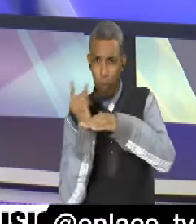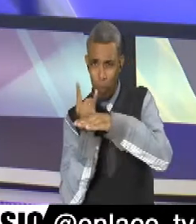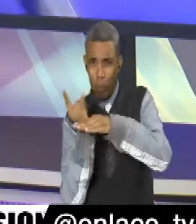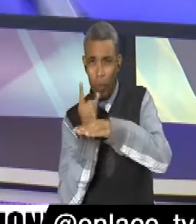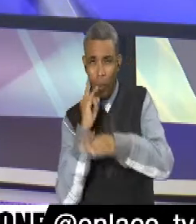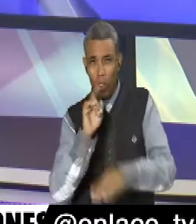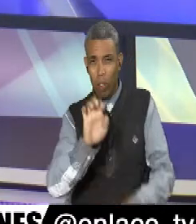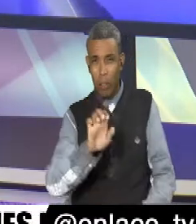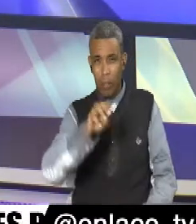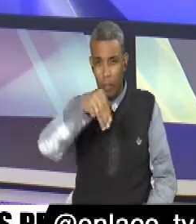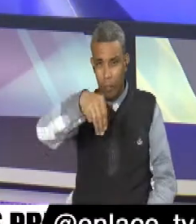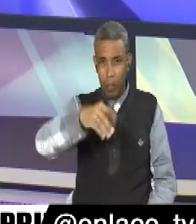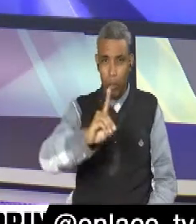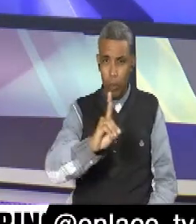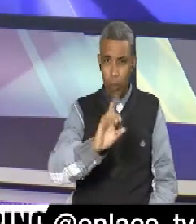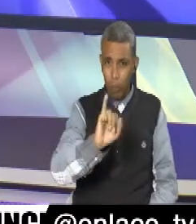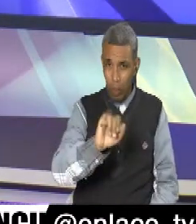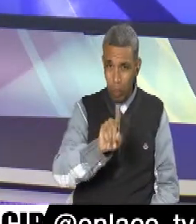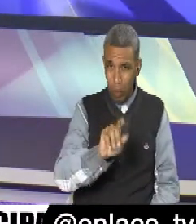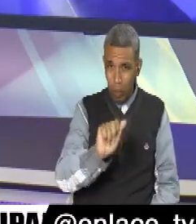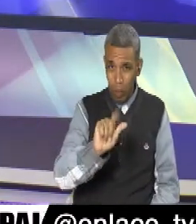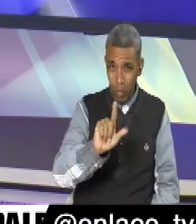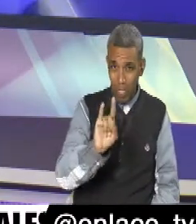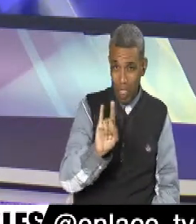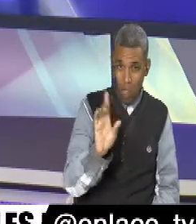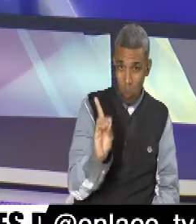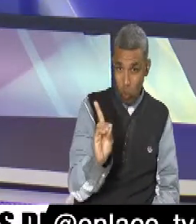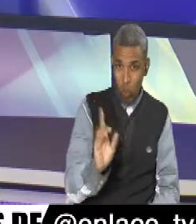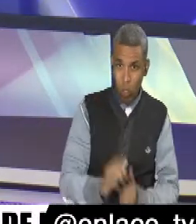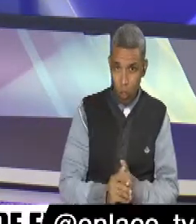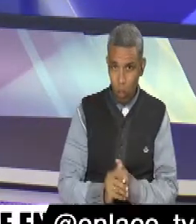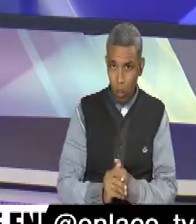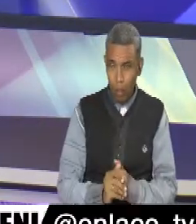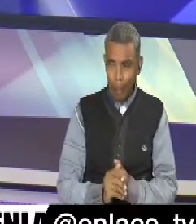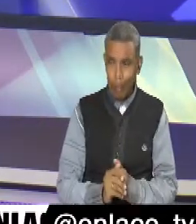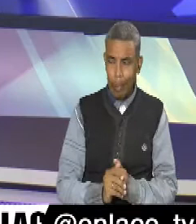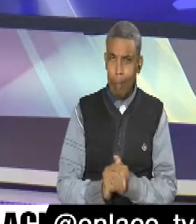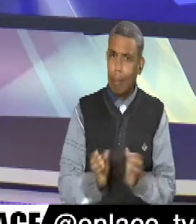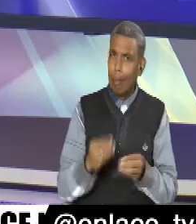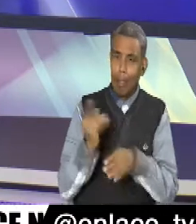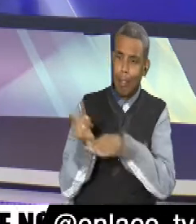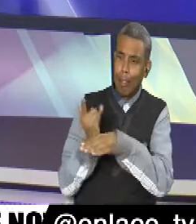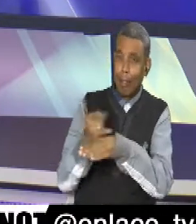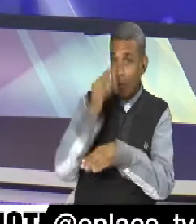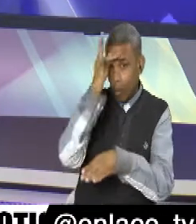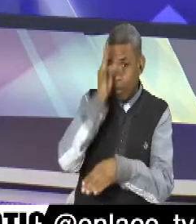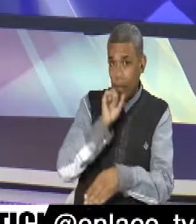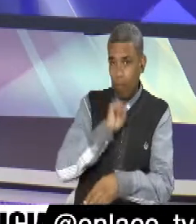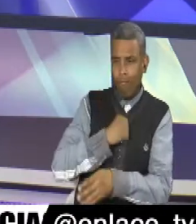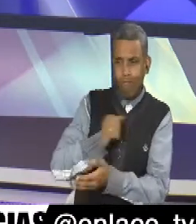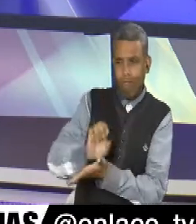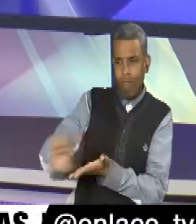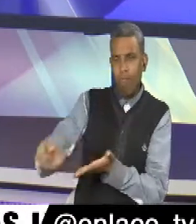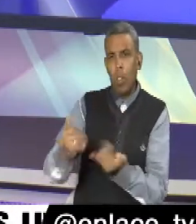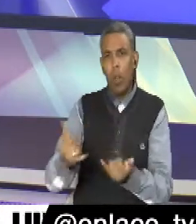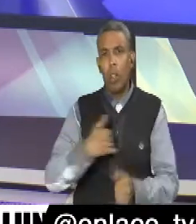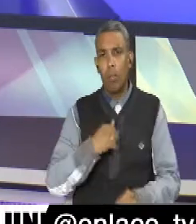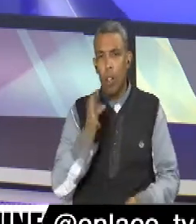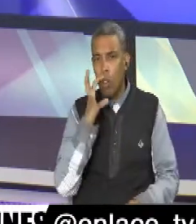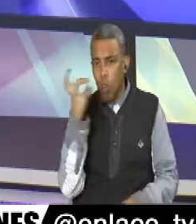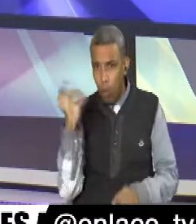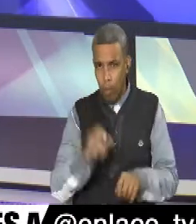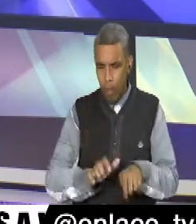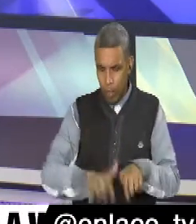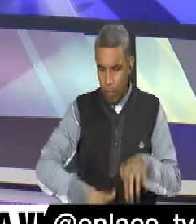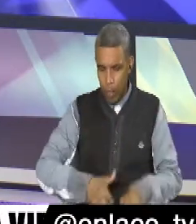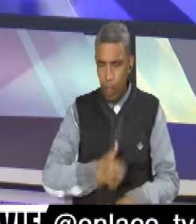en el Hospital Regional del Magdalena Medio, Enlace Noticias consultó al secretario local de Salud, quien aseguró que ya interviene en esta situación que afecta a más de 30.000